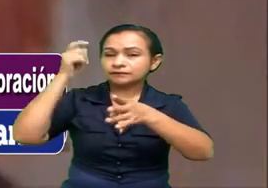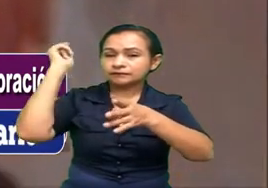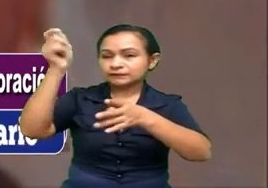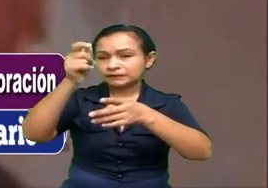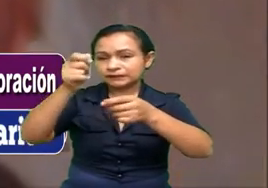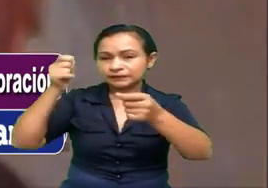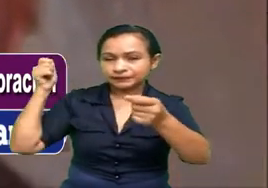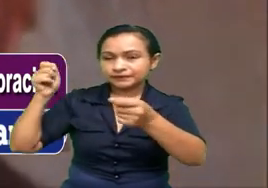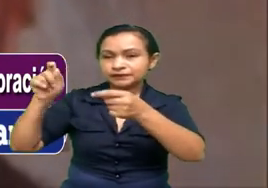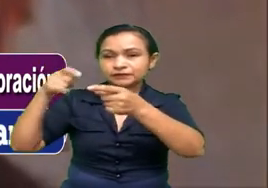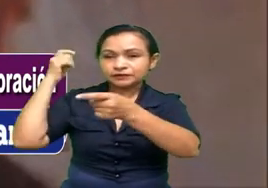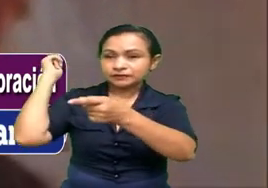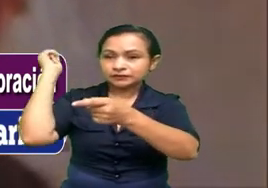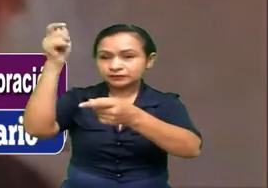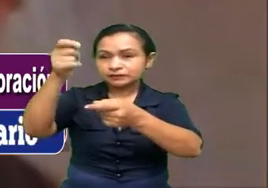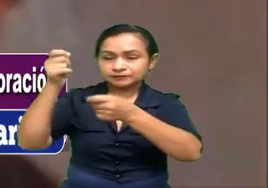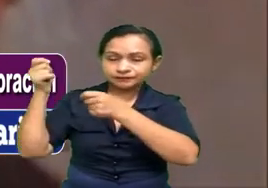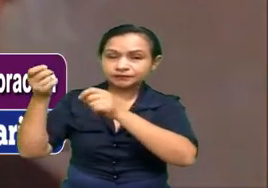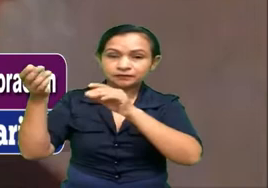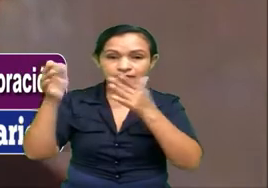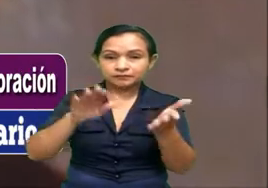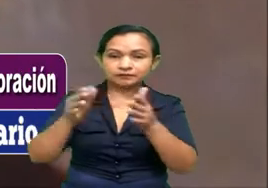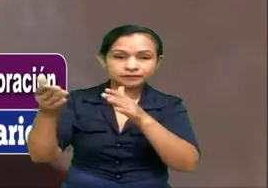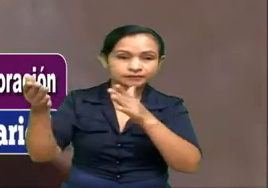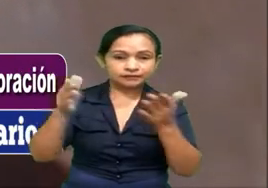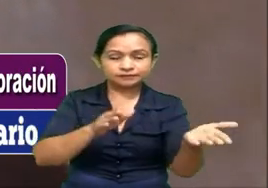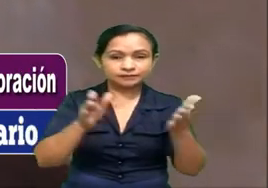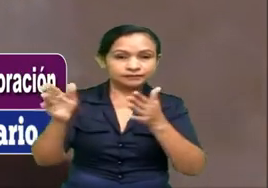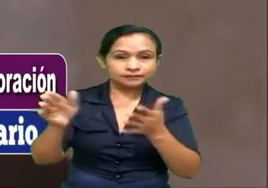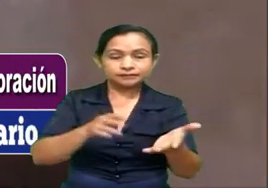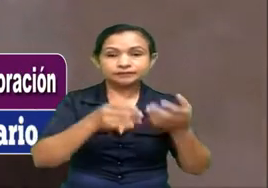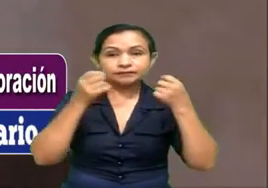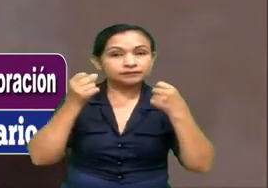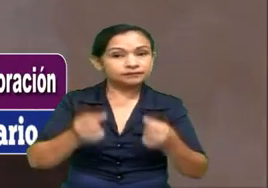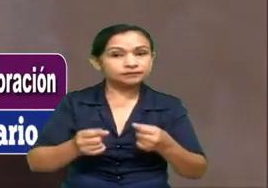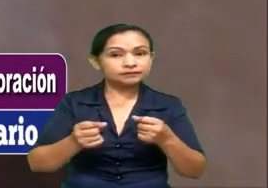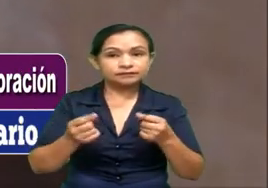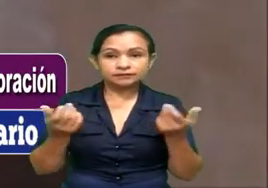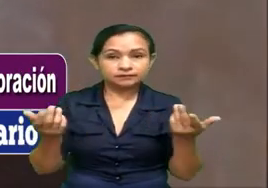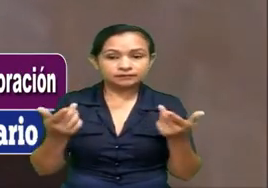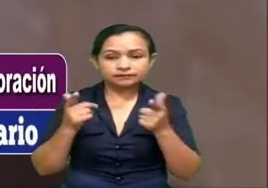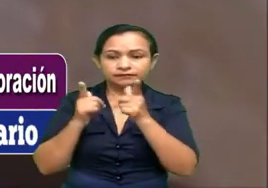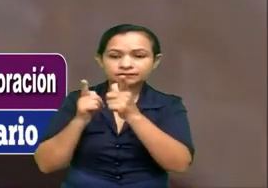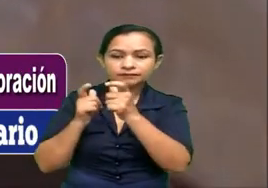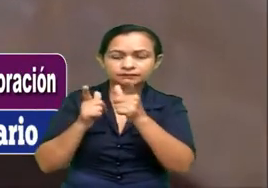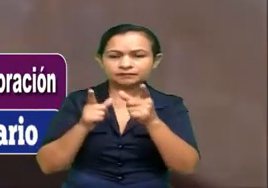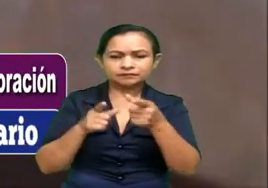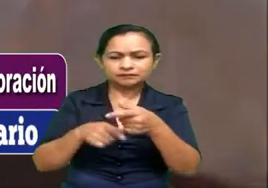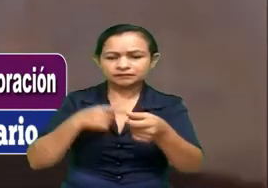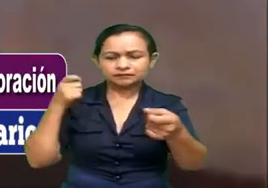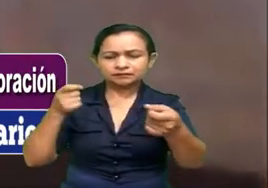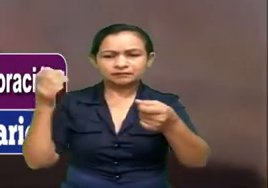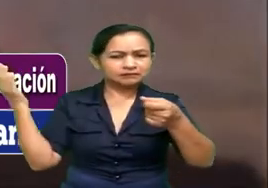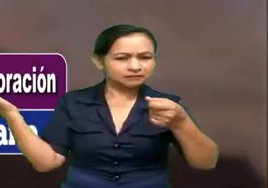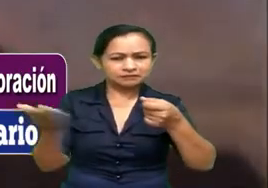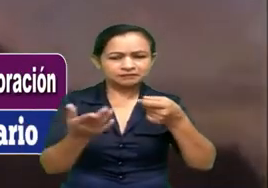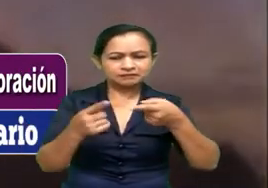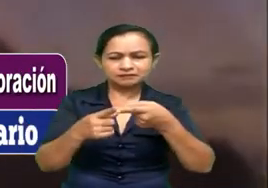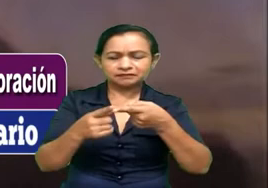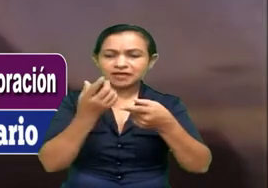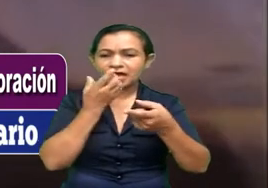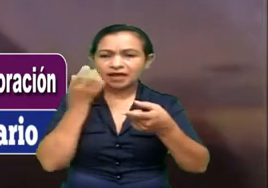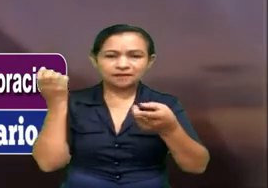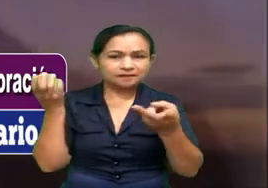a los filibusteros. Eso demuestra el patriotismo. Aquí no valían las armas, era el mecate, el machete, la